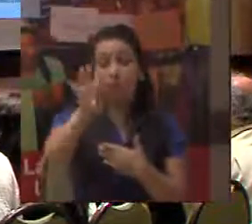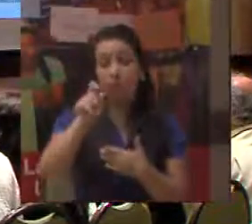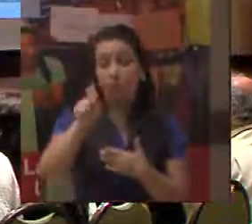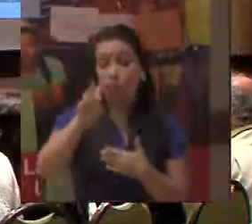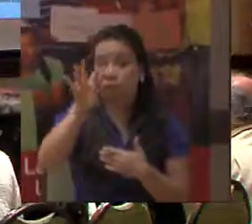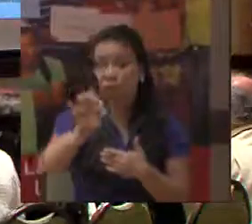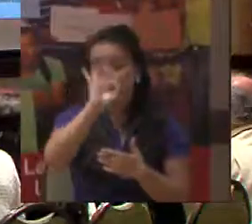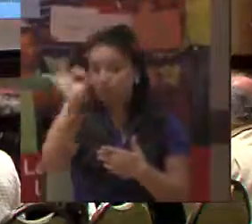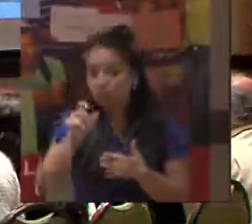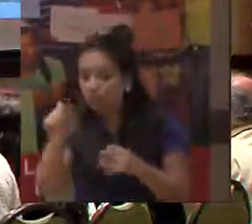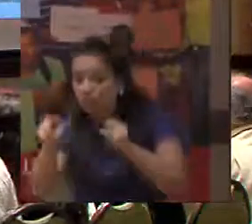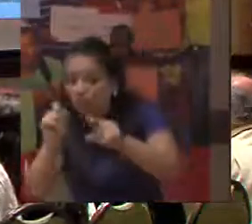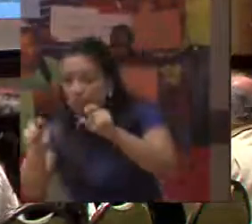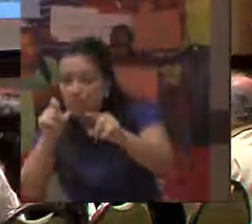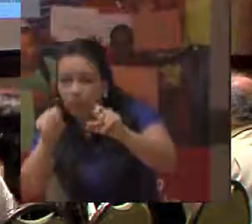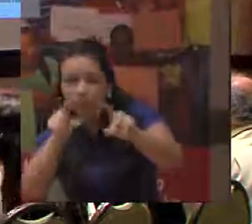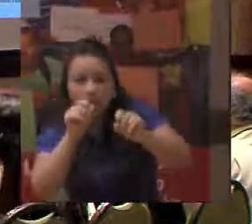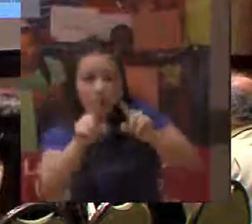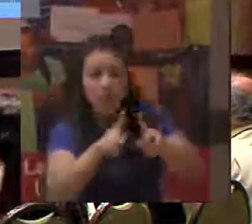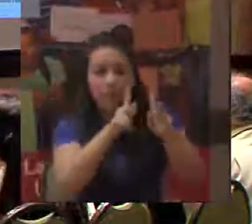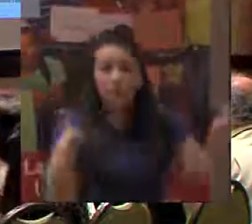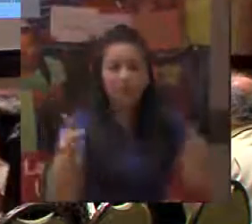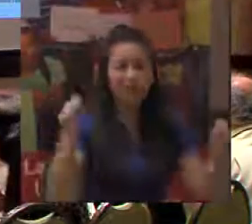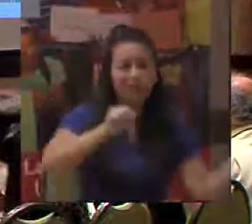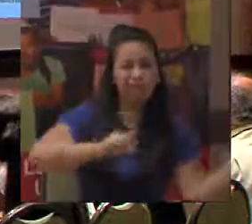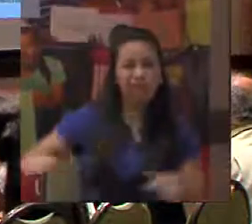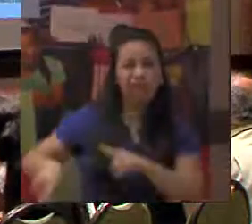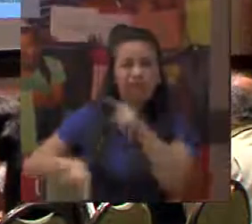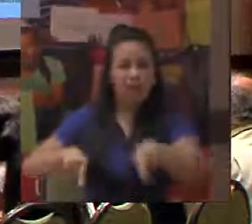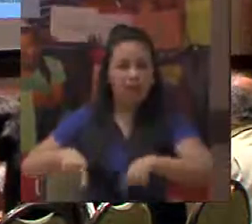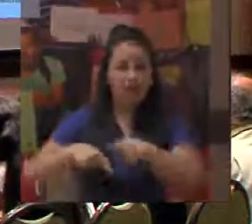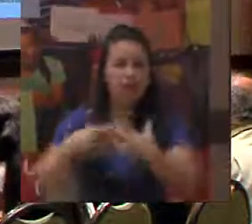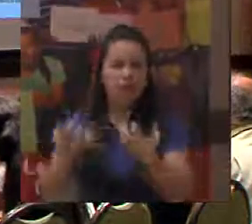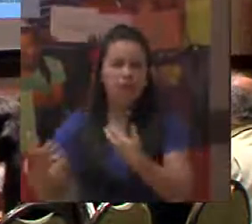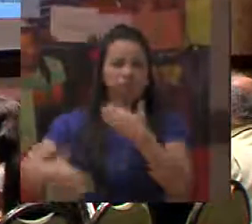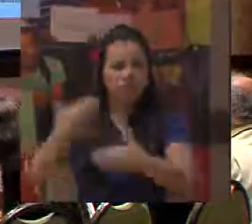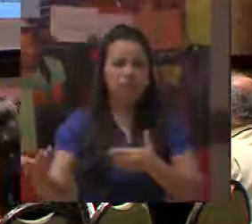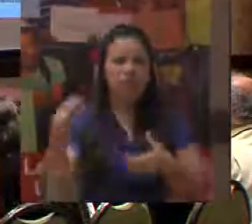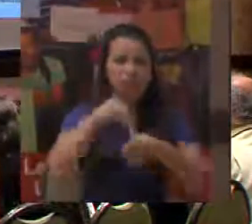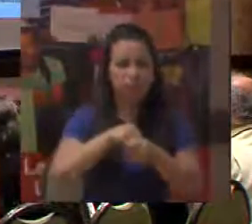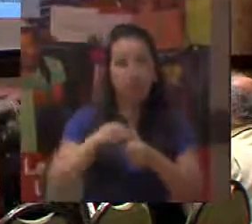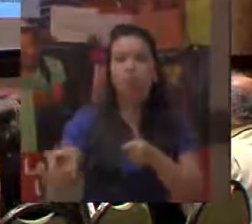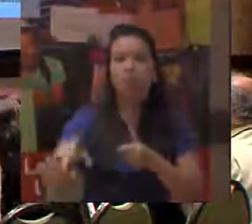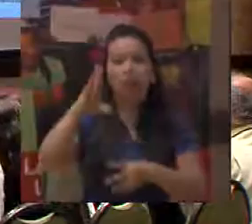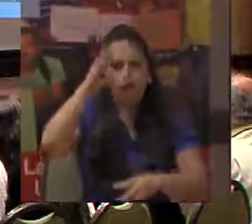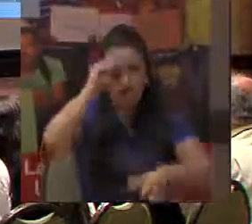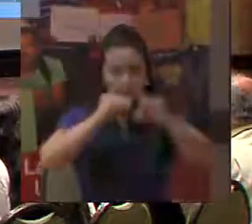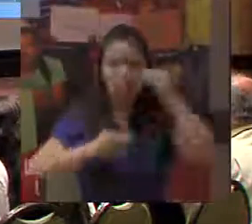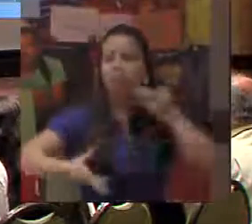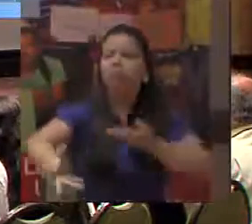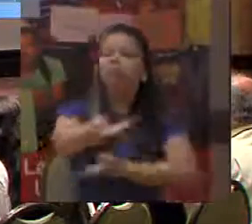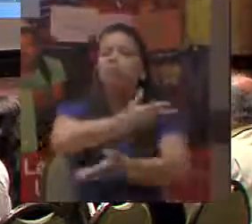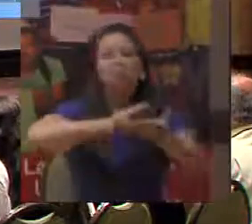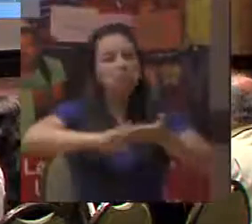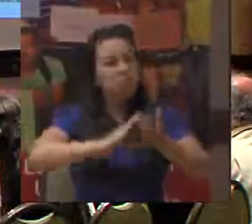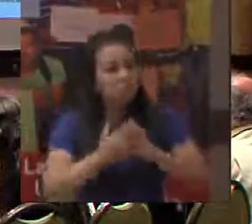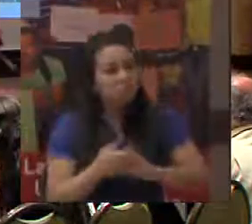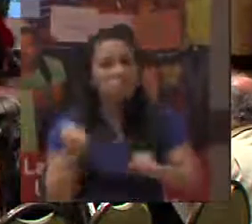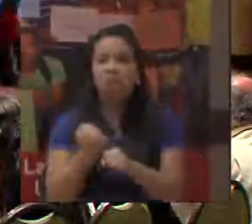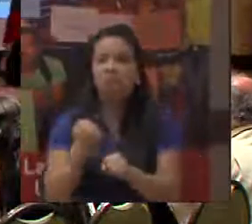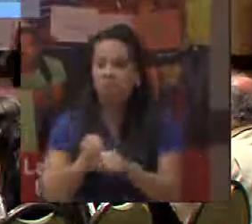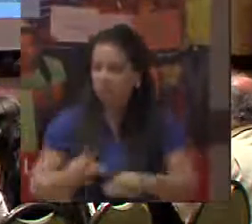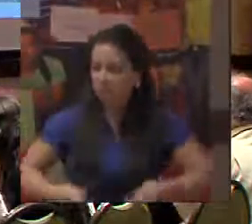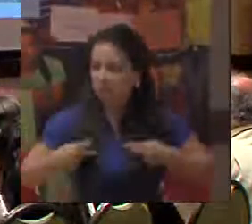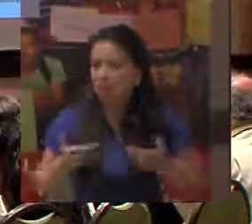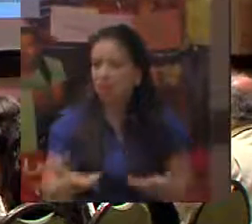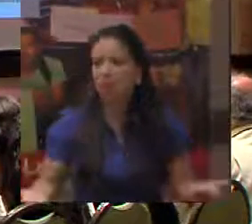población encuestada considera que las personas desmovilizadas en proceso de reintegración están aprendiendo a vivir en sociedad y a ser mejores. Esto